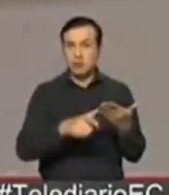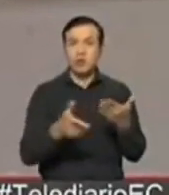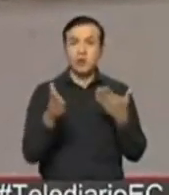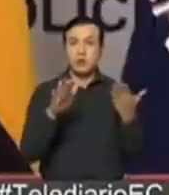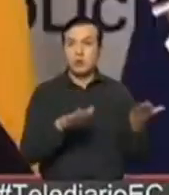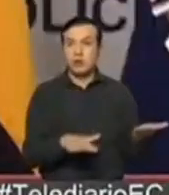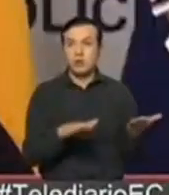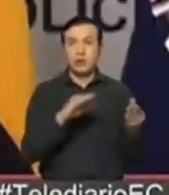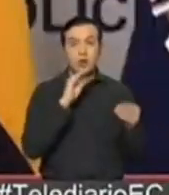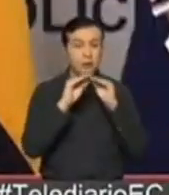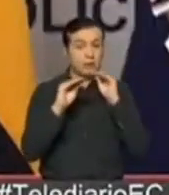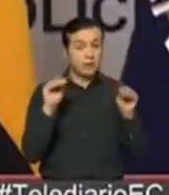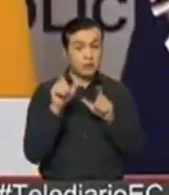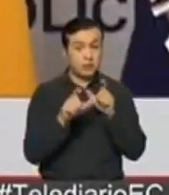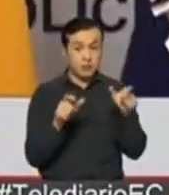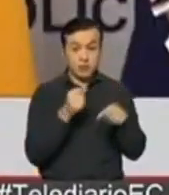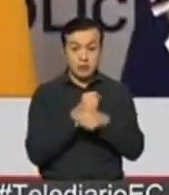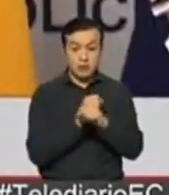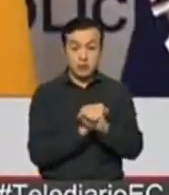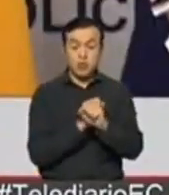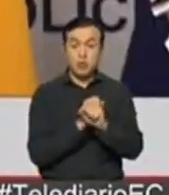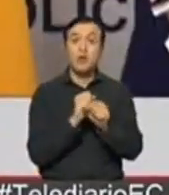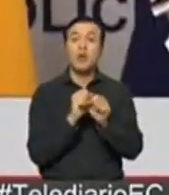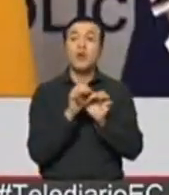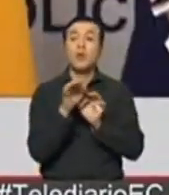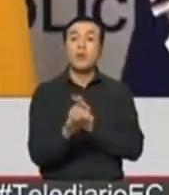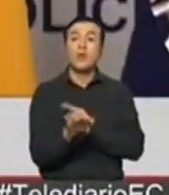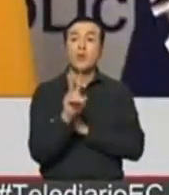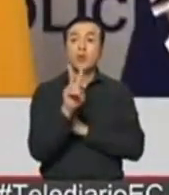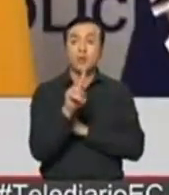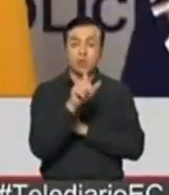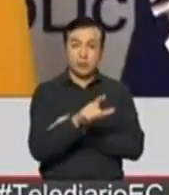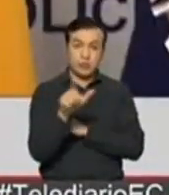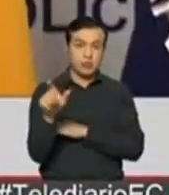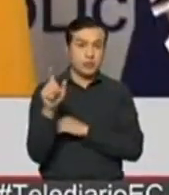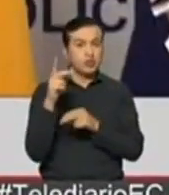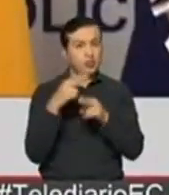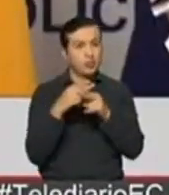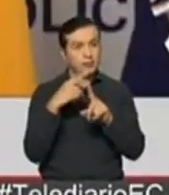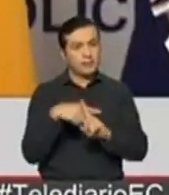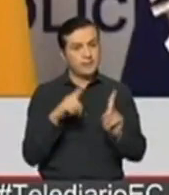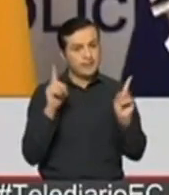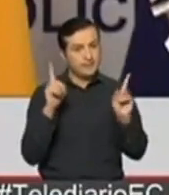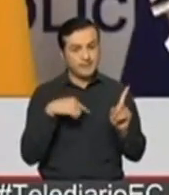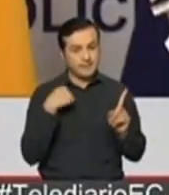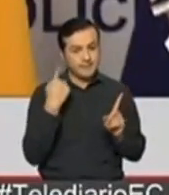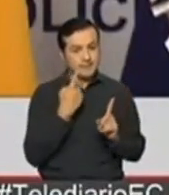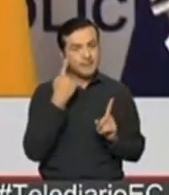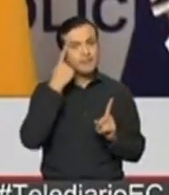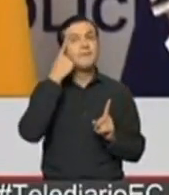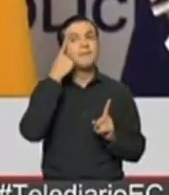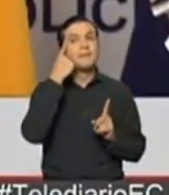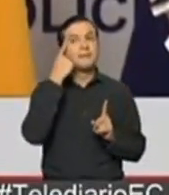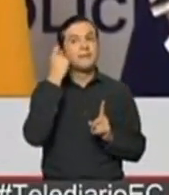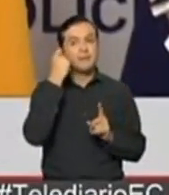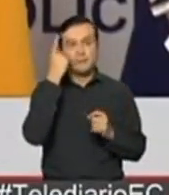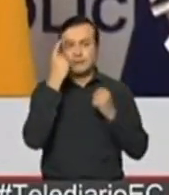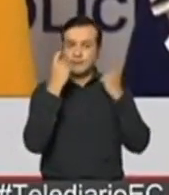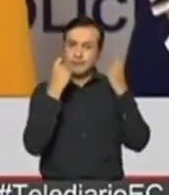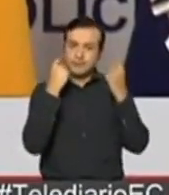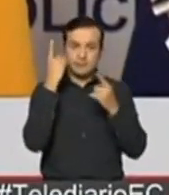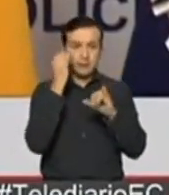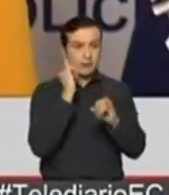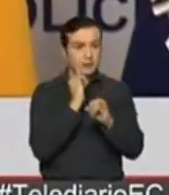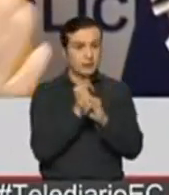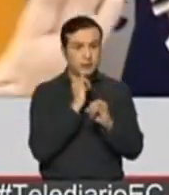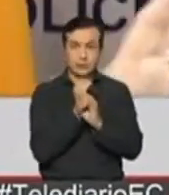protestas. Por eso en la lista de la Defensoría del Pueblo aparecen como dos personas distintas, aunque nosotros no hemos podido conseguir en ninguna